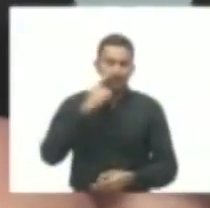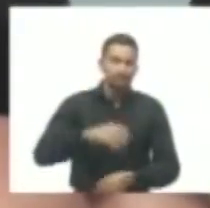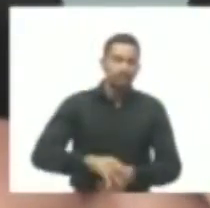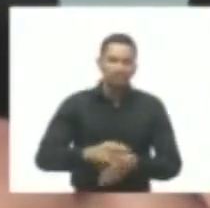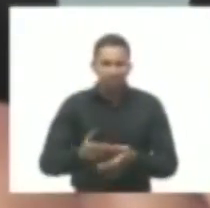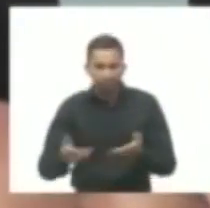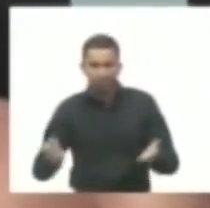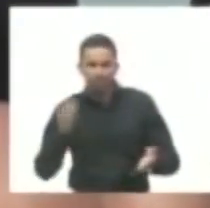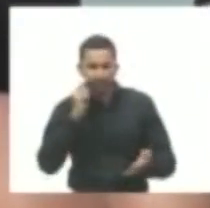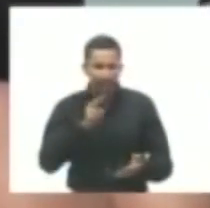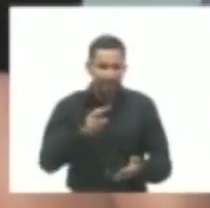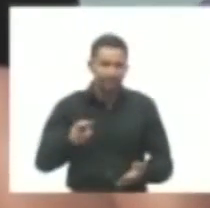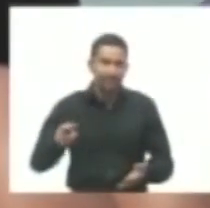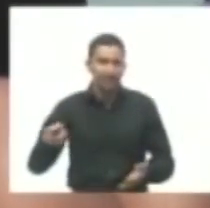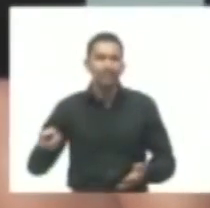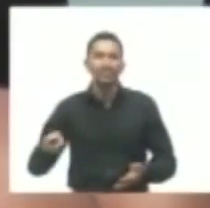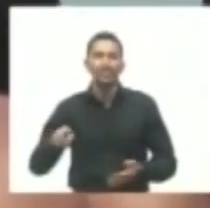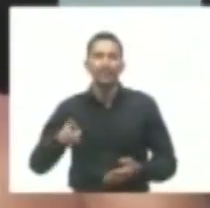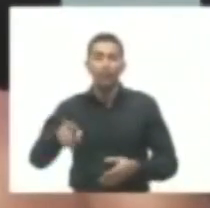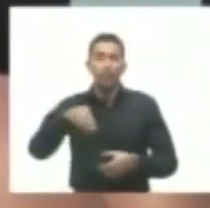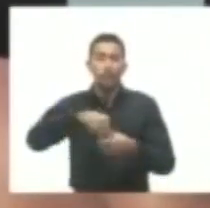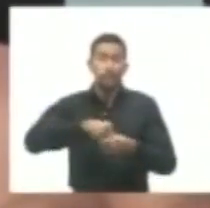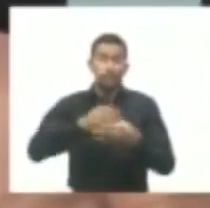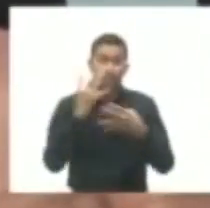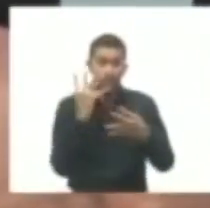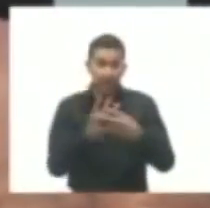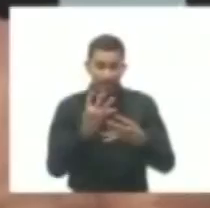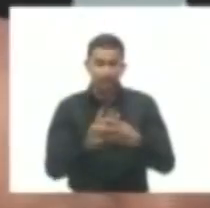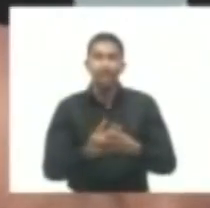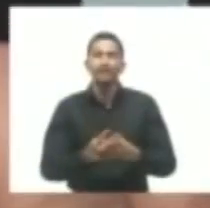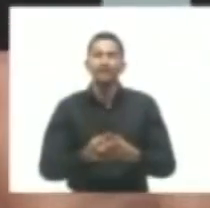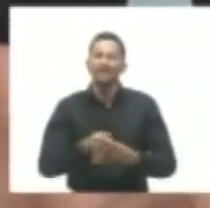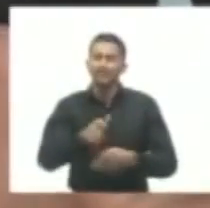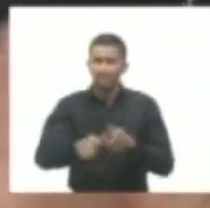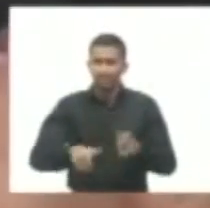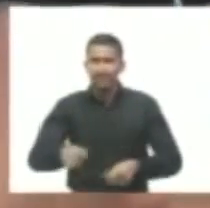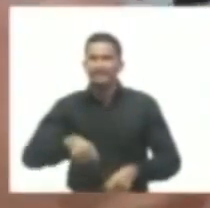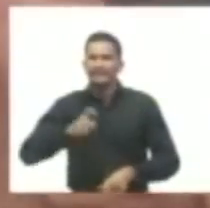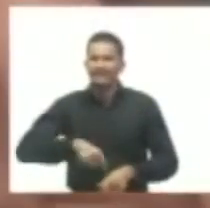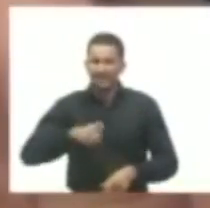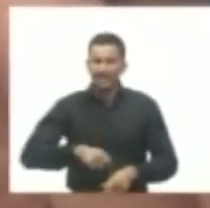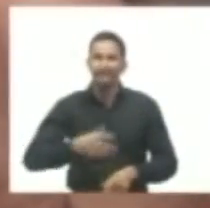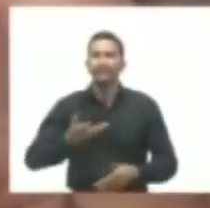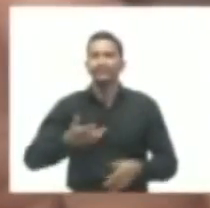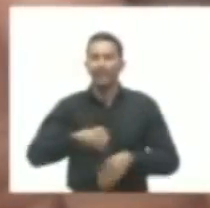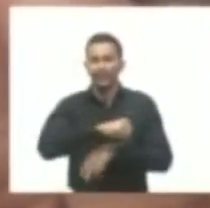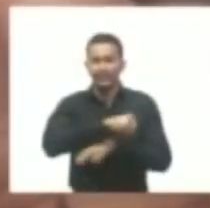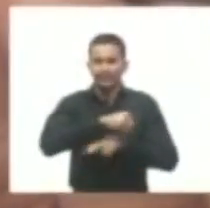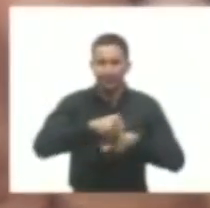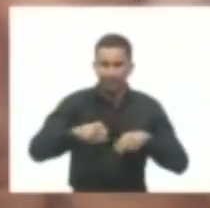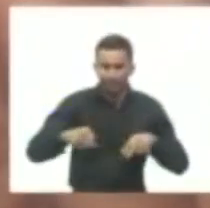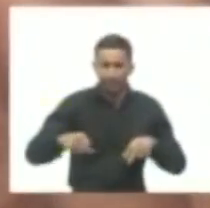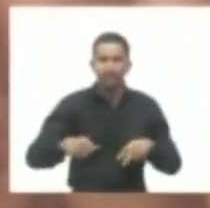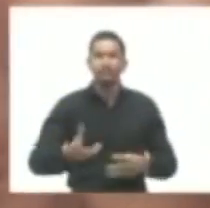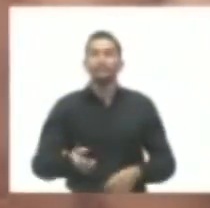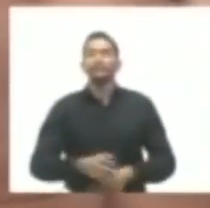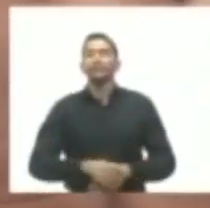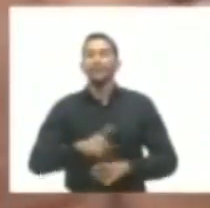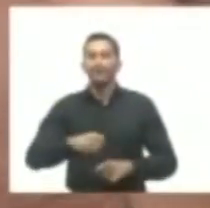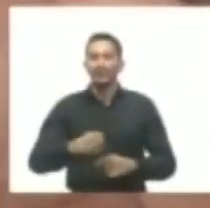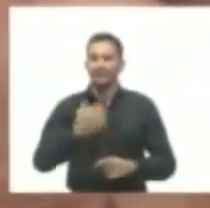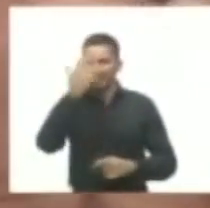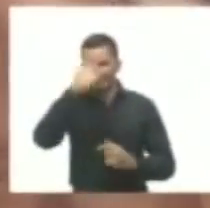muchos internos que están en esta cárcel y que necesitan cirugías, que necesitan